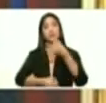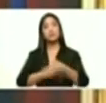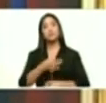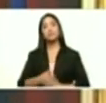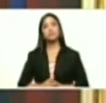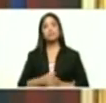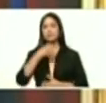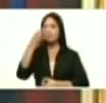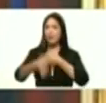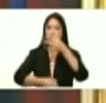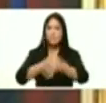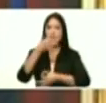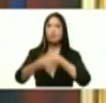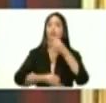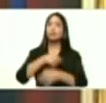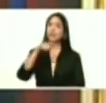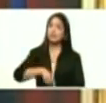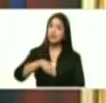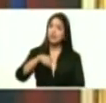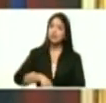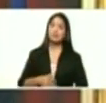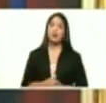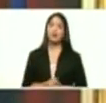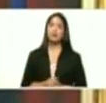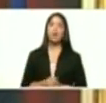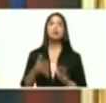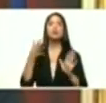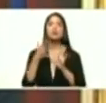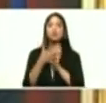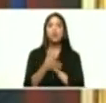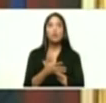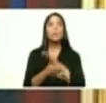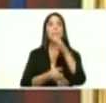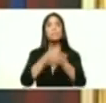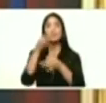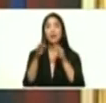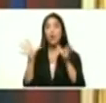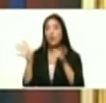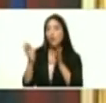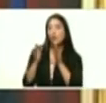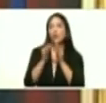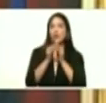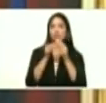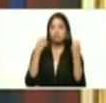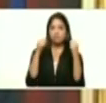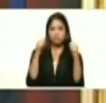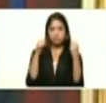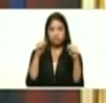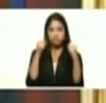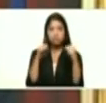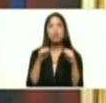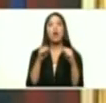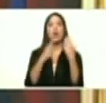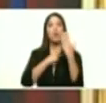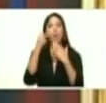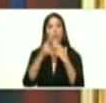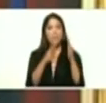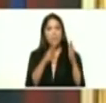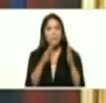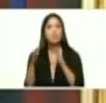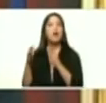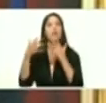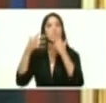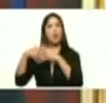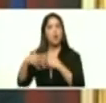una explicación necesaria, de este punto del balance, de las implicaciones, de las estrategias, de los